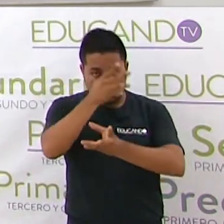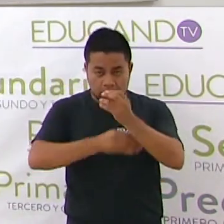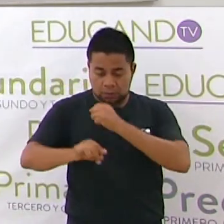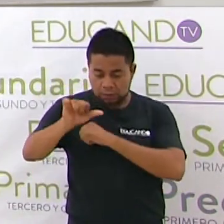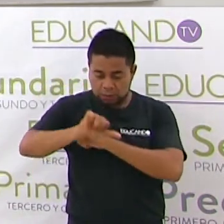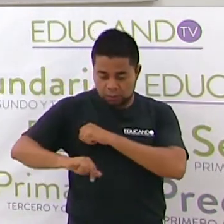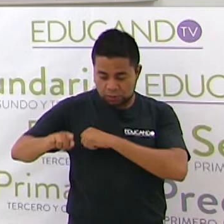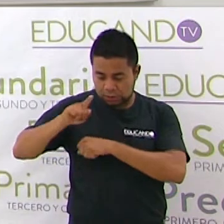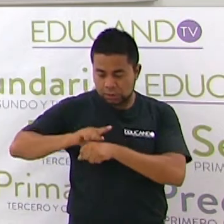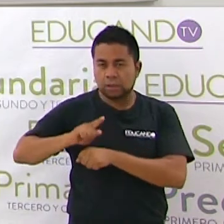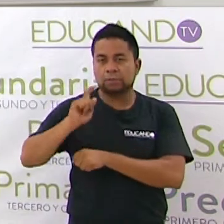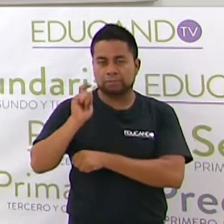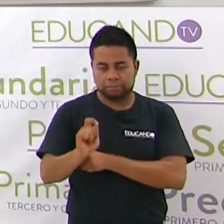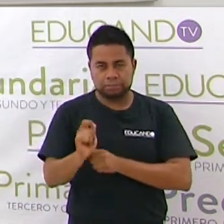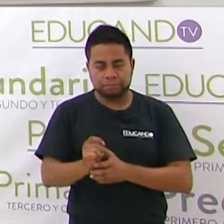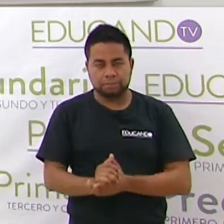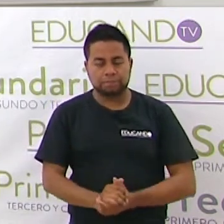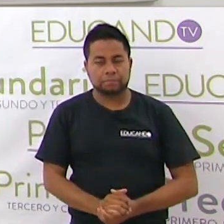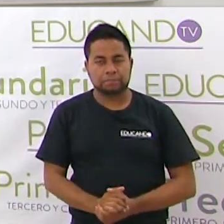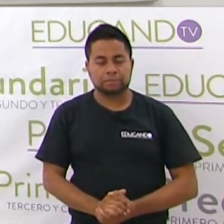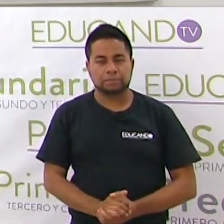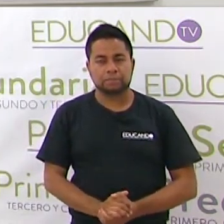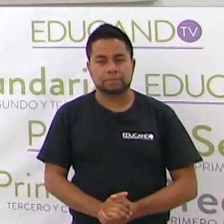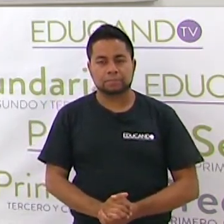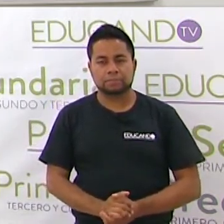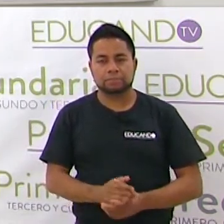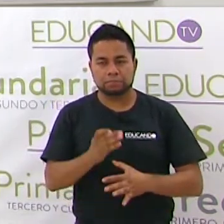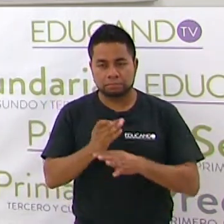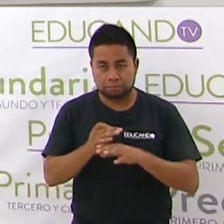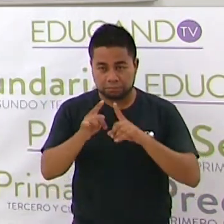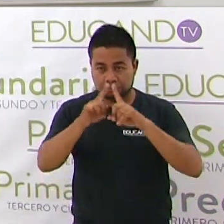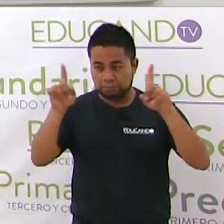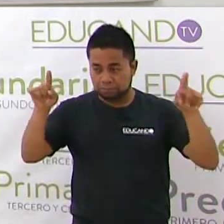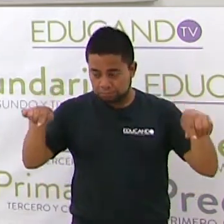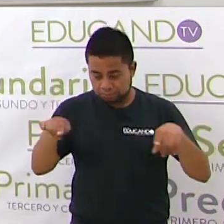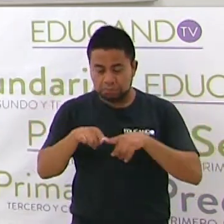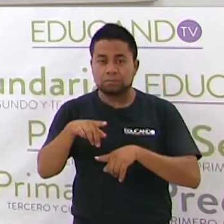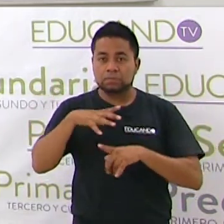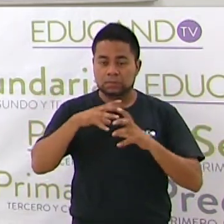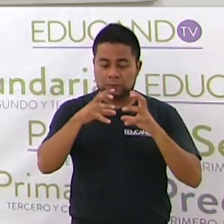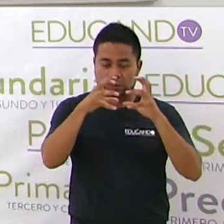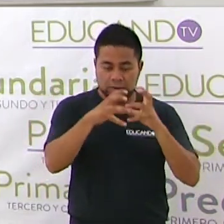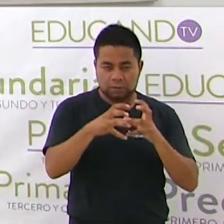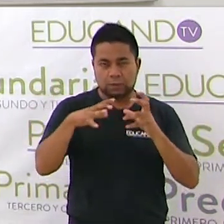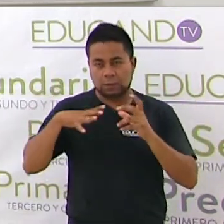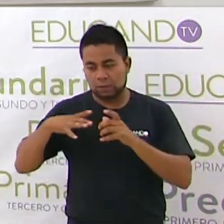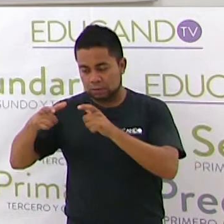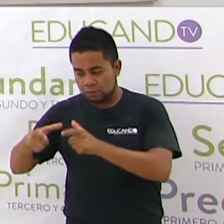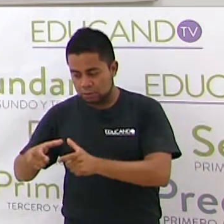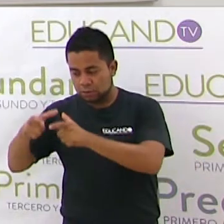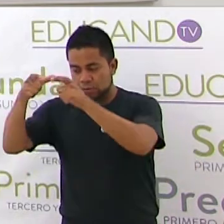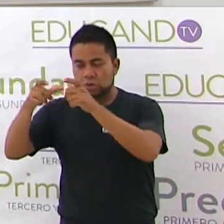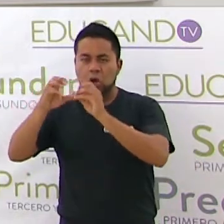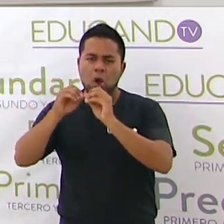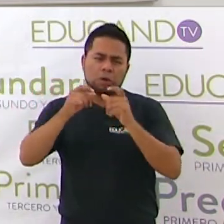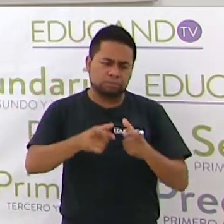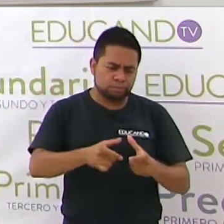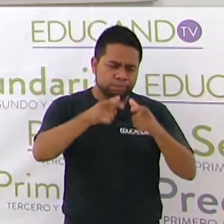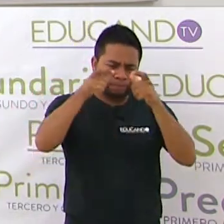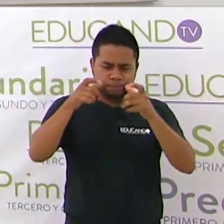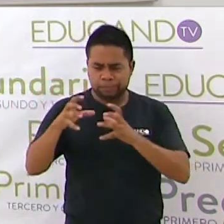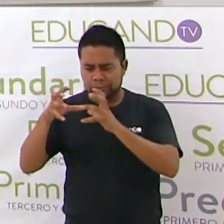hoy. Acá tenemos, en este gráfico tenemos una esfera y tenemos un cilindro, o un cilindro y una